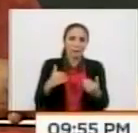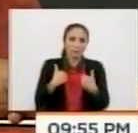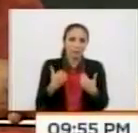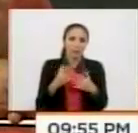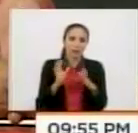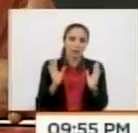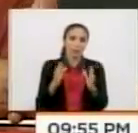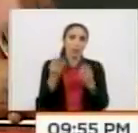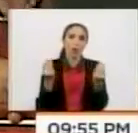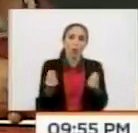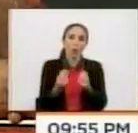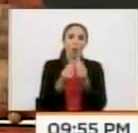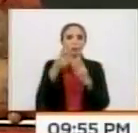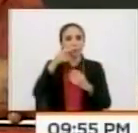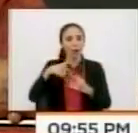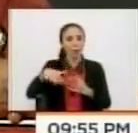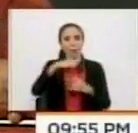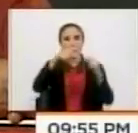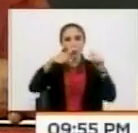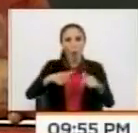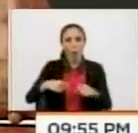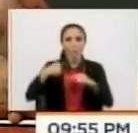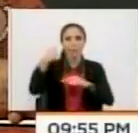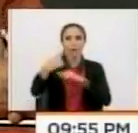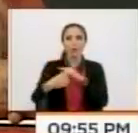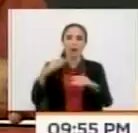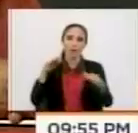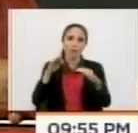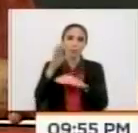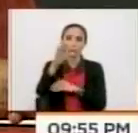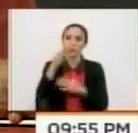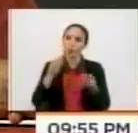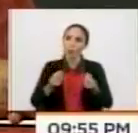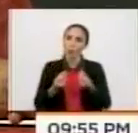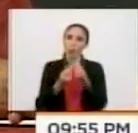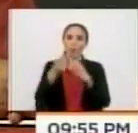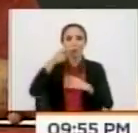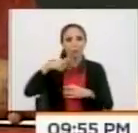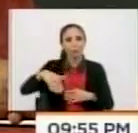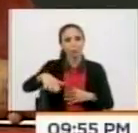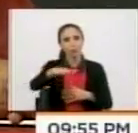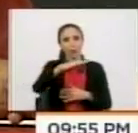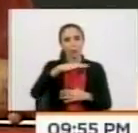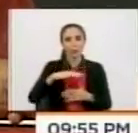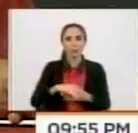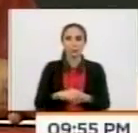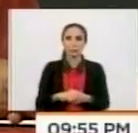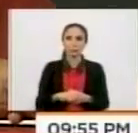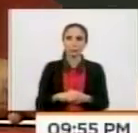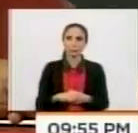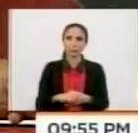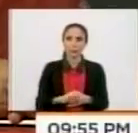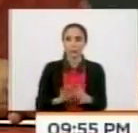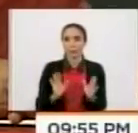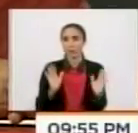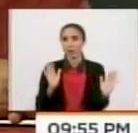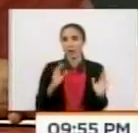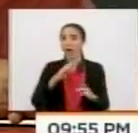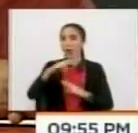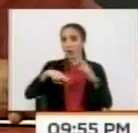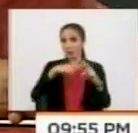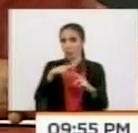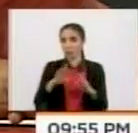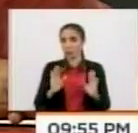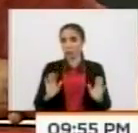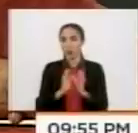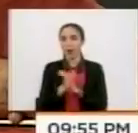Hoy, mañana y siempre con el pueblo, con su verdad, con su razón de ser. Por eso es que la revolución pudo